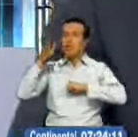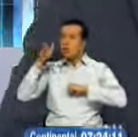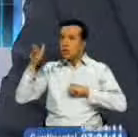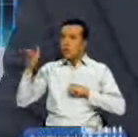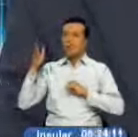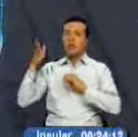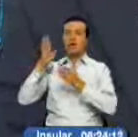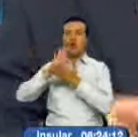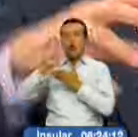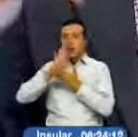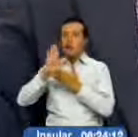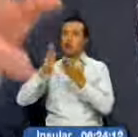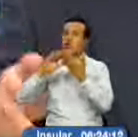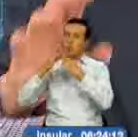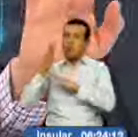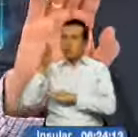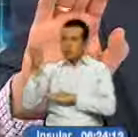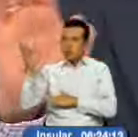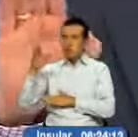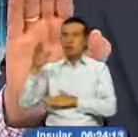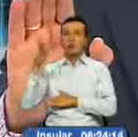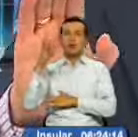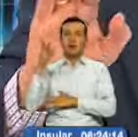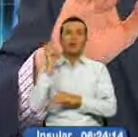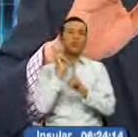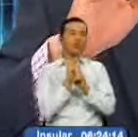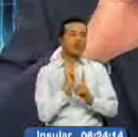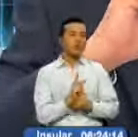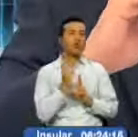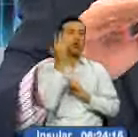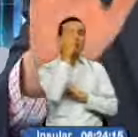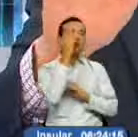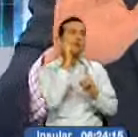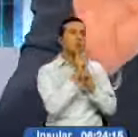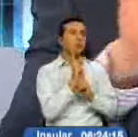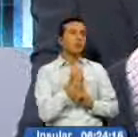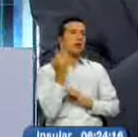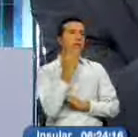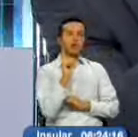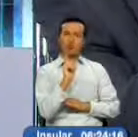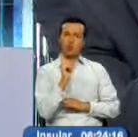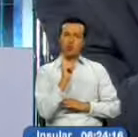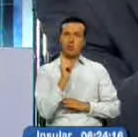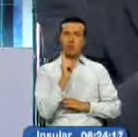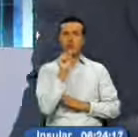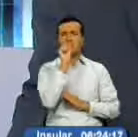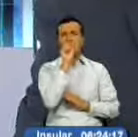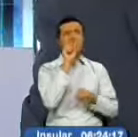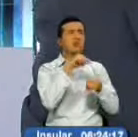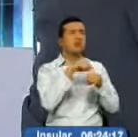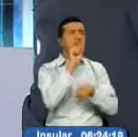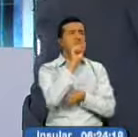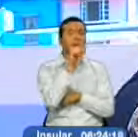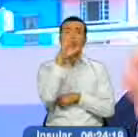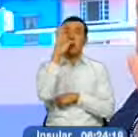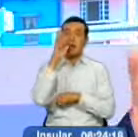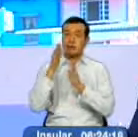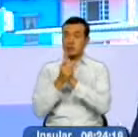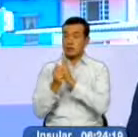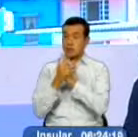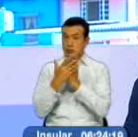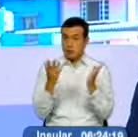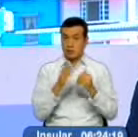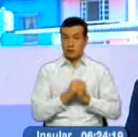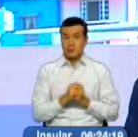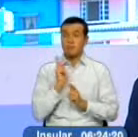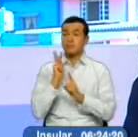más que recordación en determinados a través de determinados canales que te duran muy poco tiempo. Y acabas de mencionar